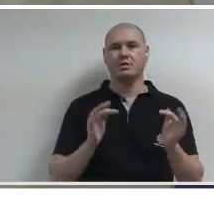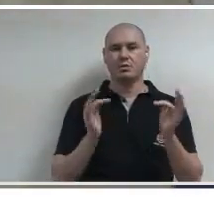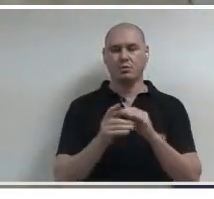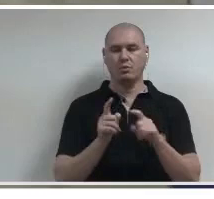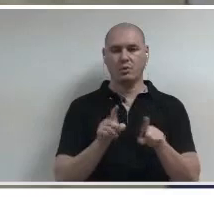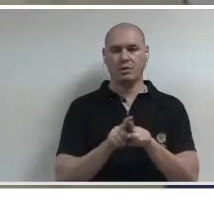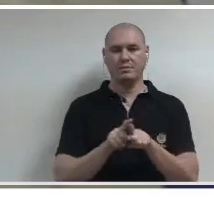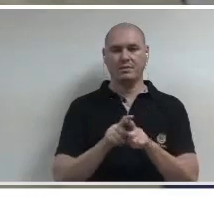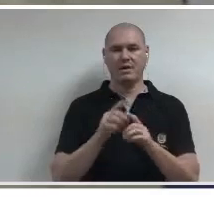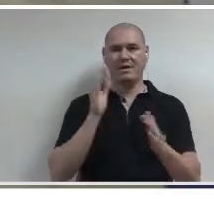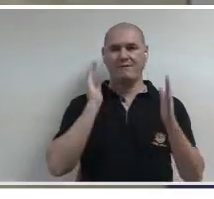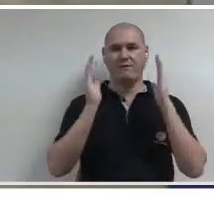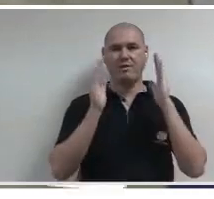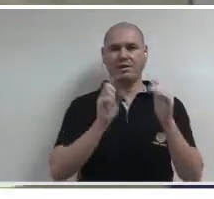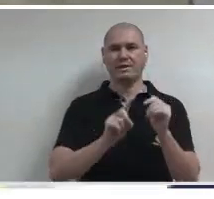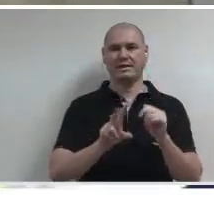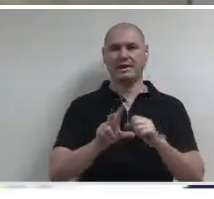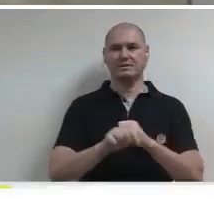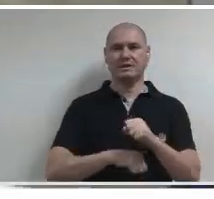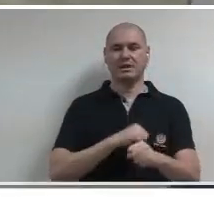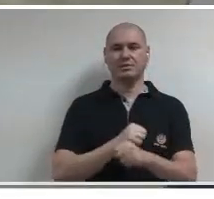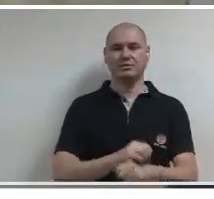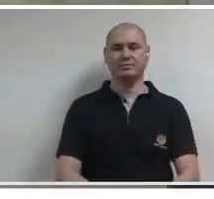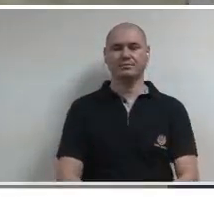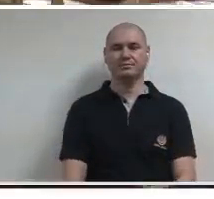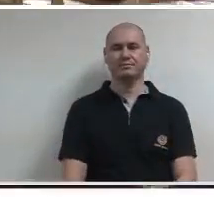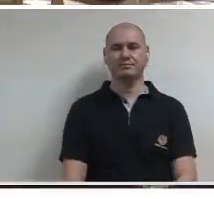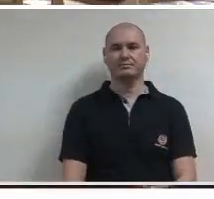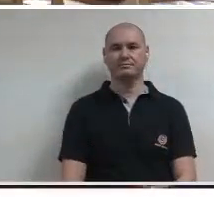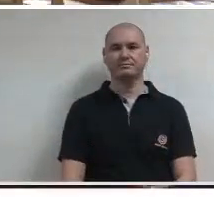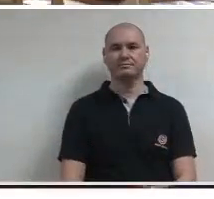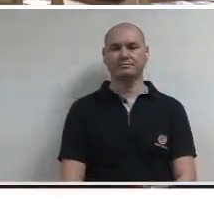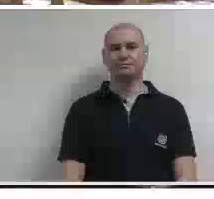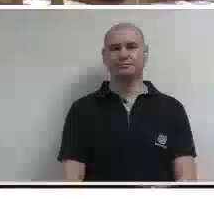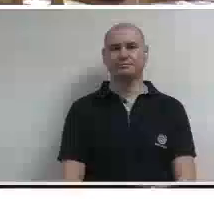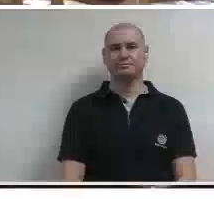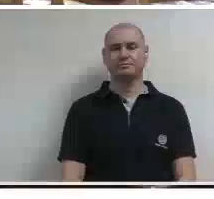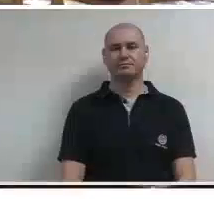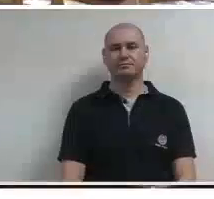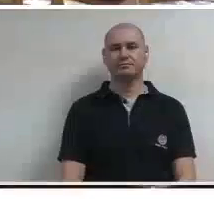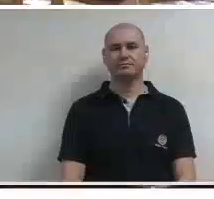Facultad de Universidad Unida, P, Derecho, abogada,